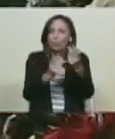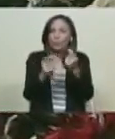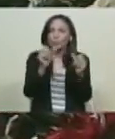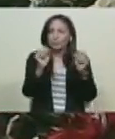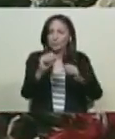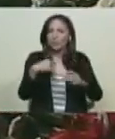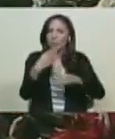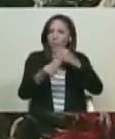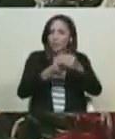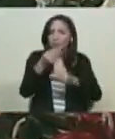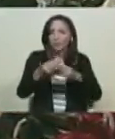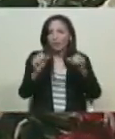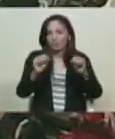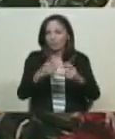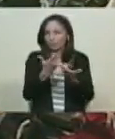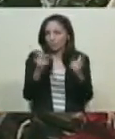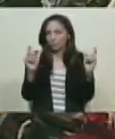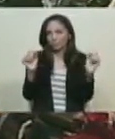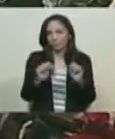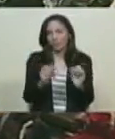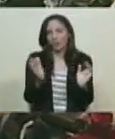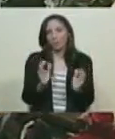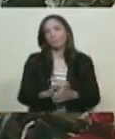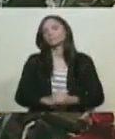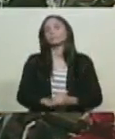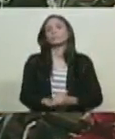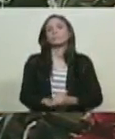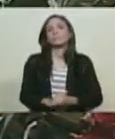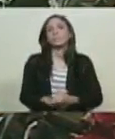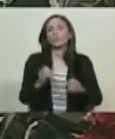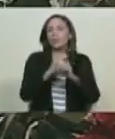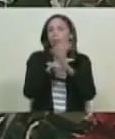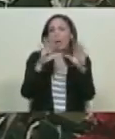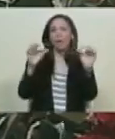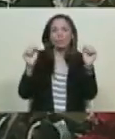seguir avanzando. Y